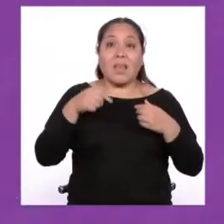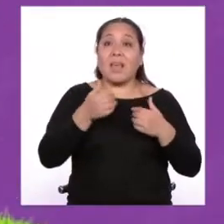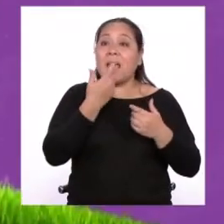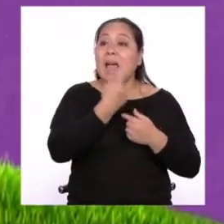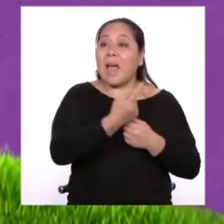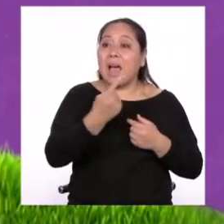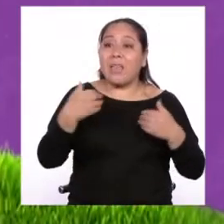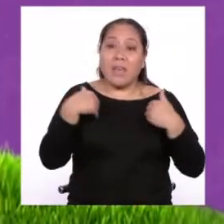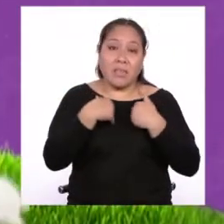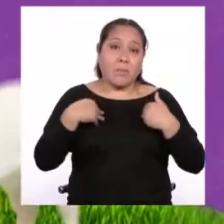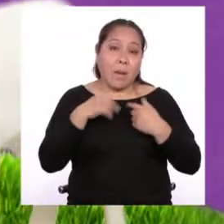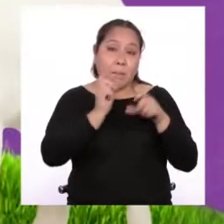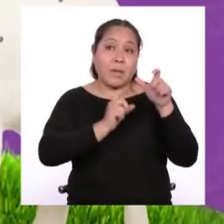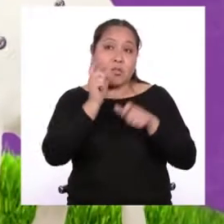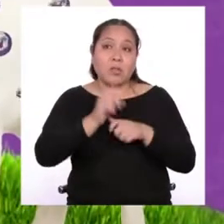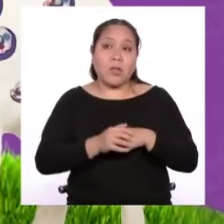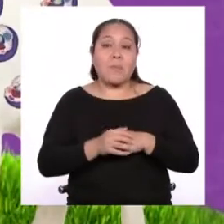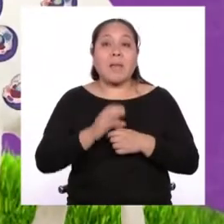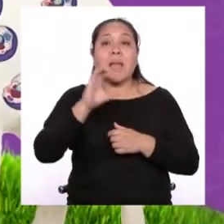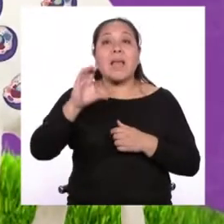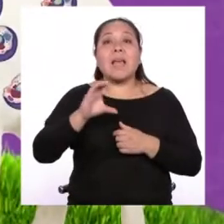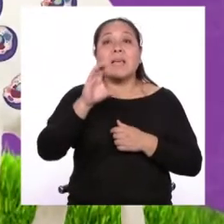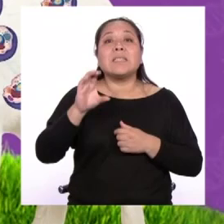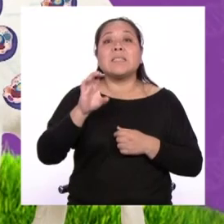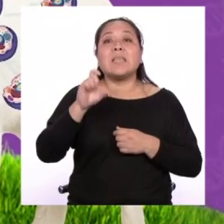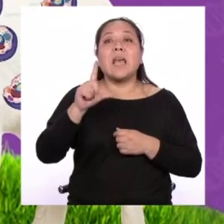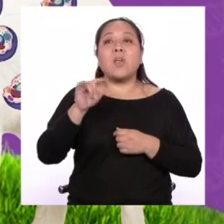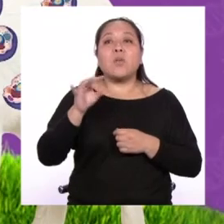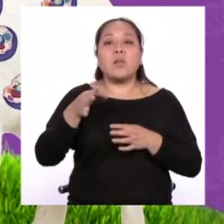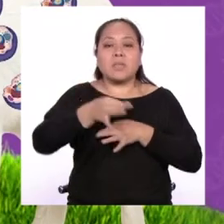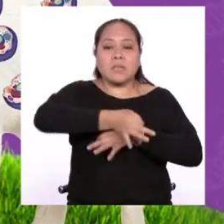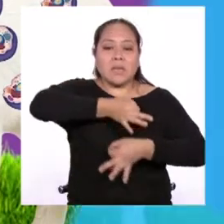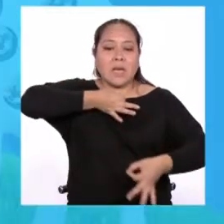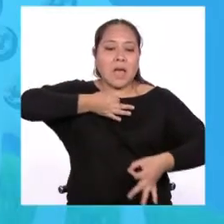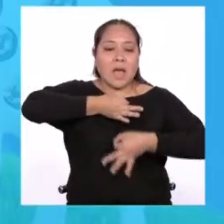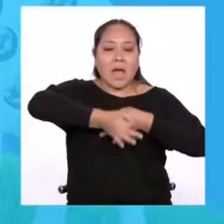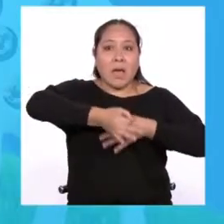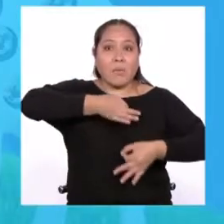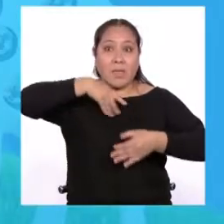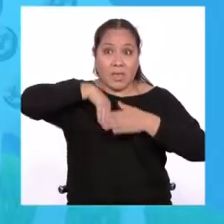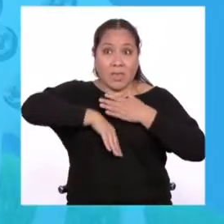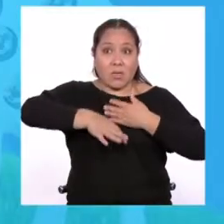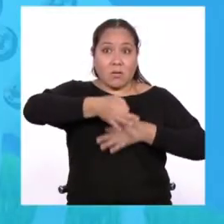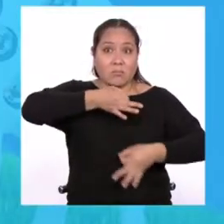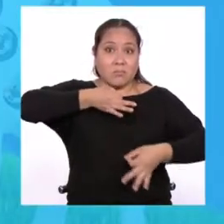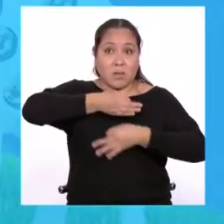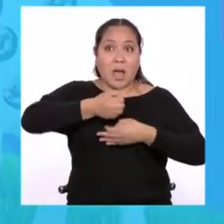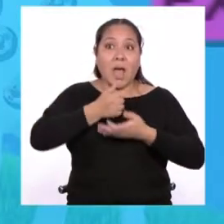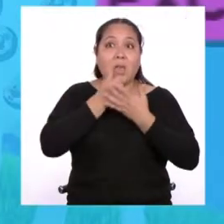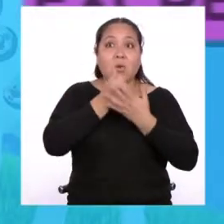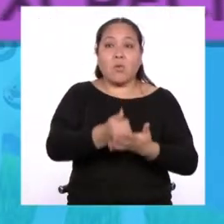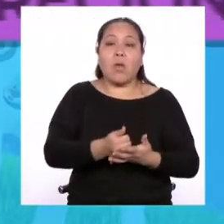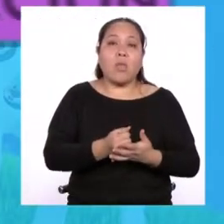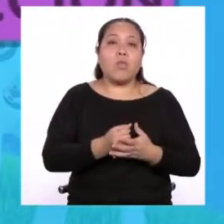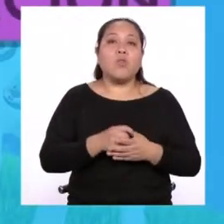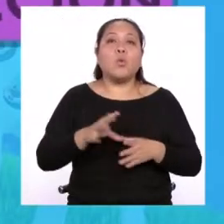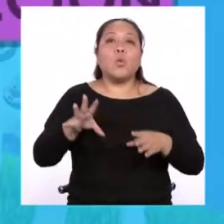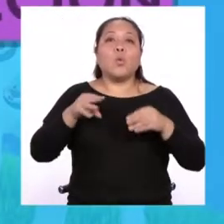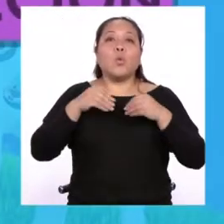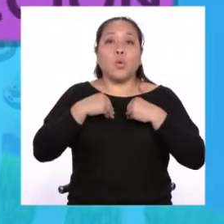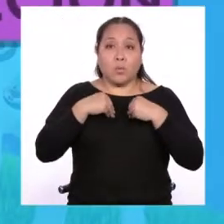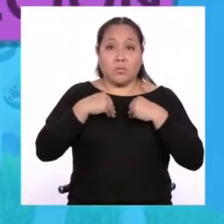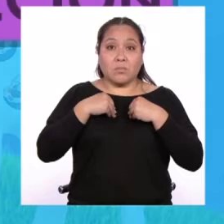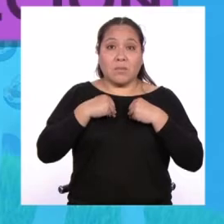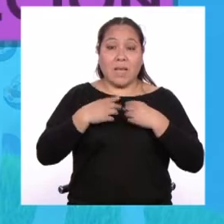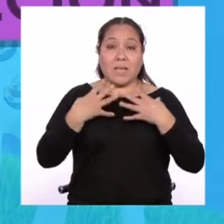sus células puedan intercambiar sustancias con su medio interno, favoreciendo las funciones de nutrición y